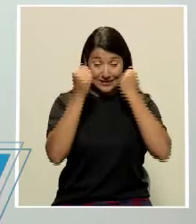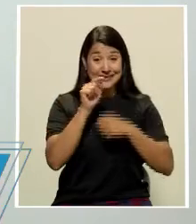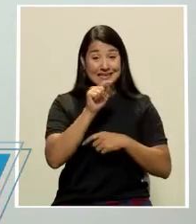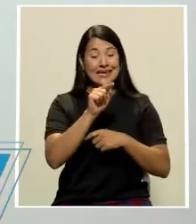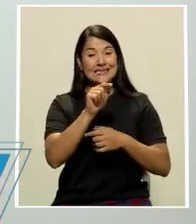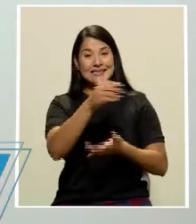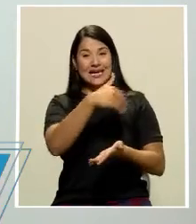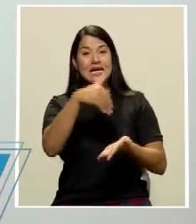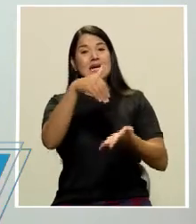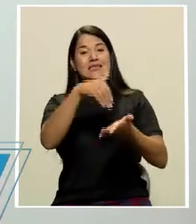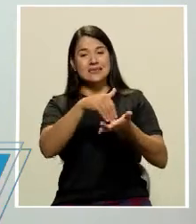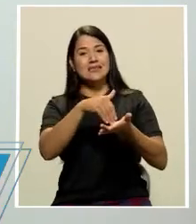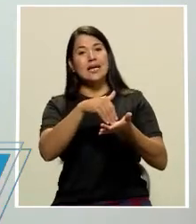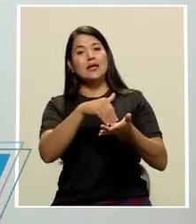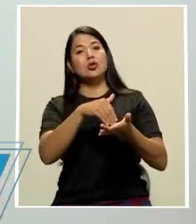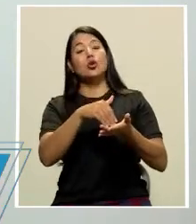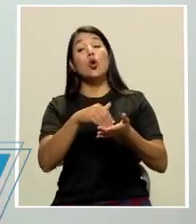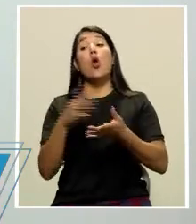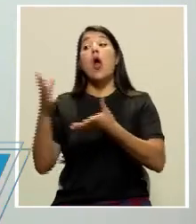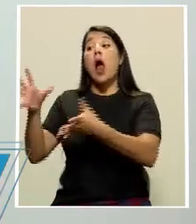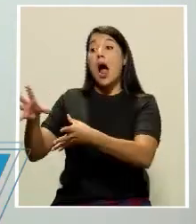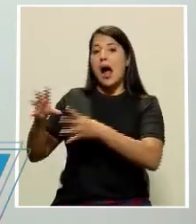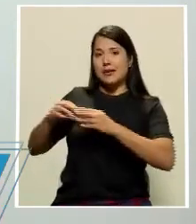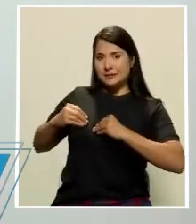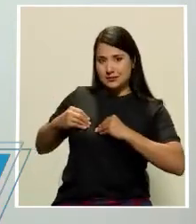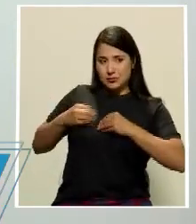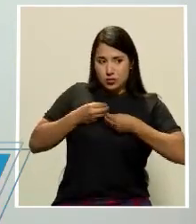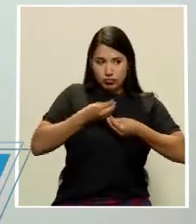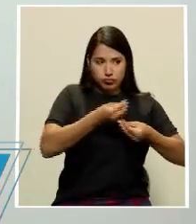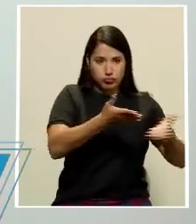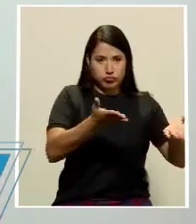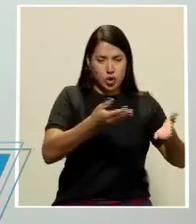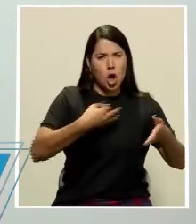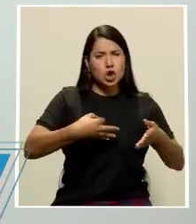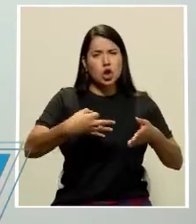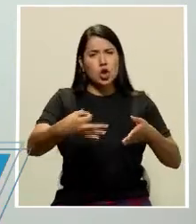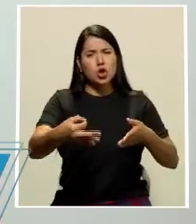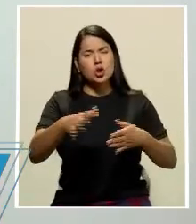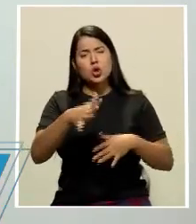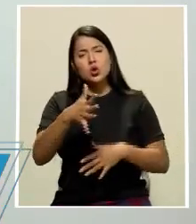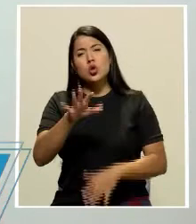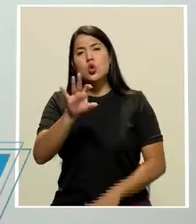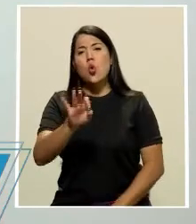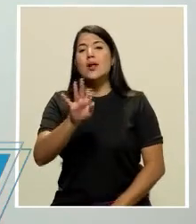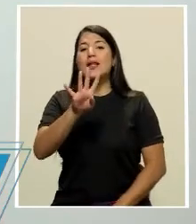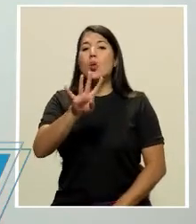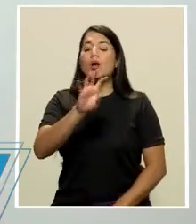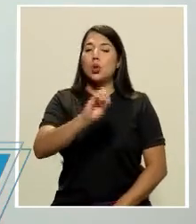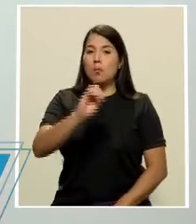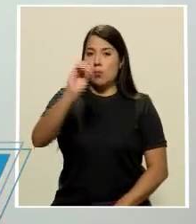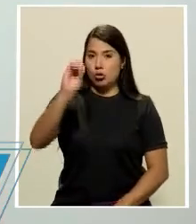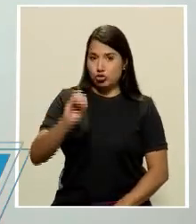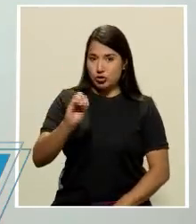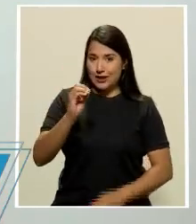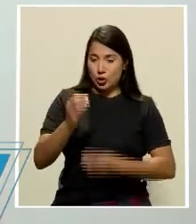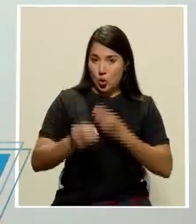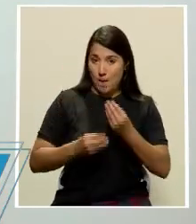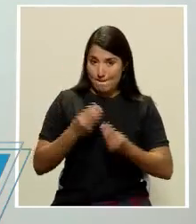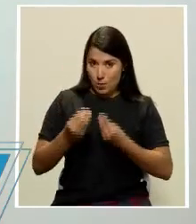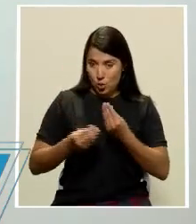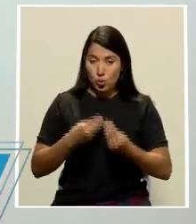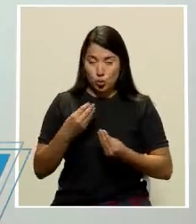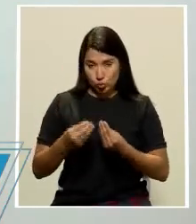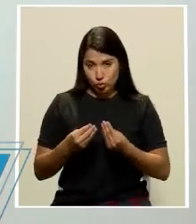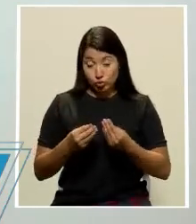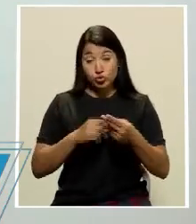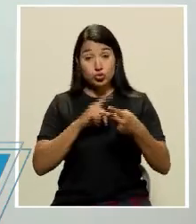sede recibe y distribuye todos los días aproximadamente el 94% de las